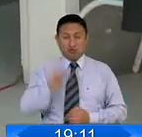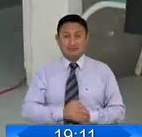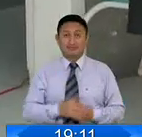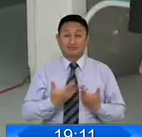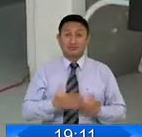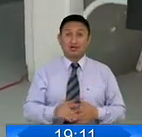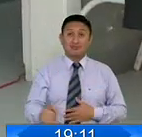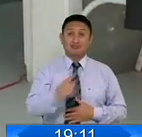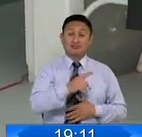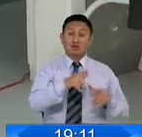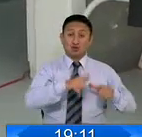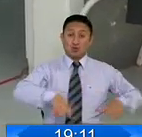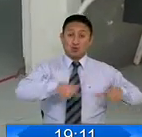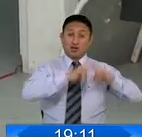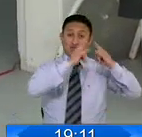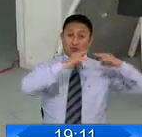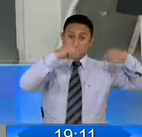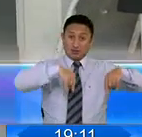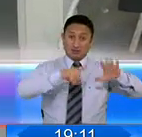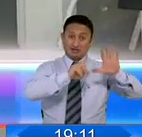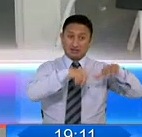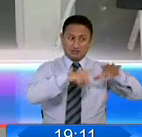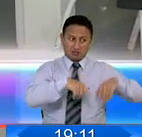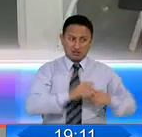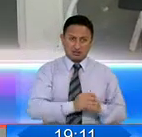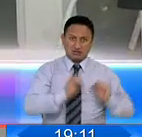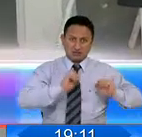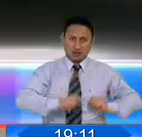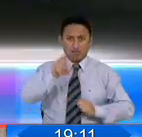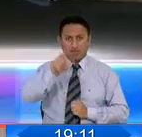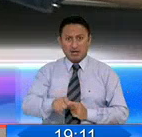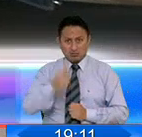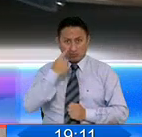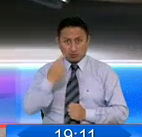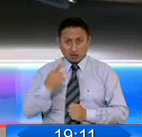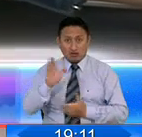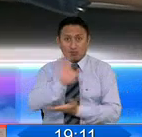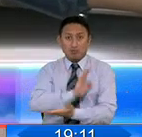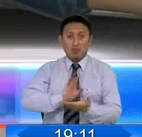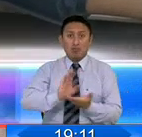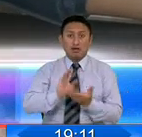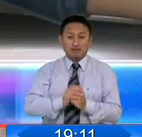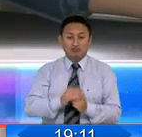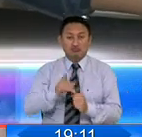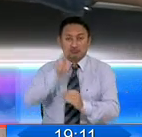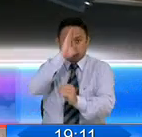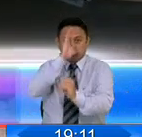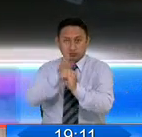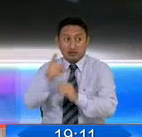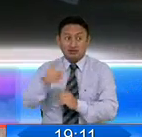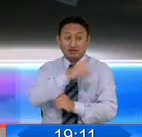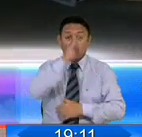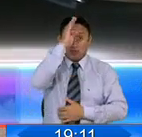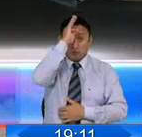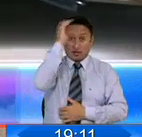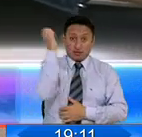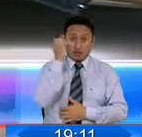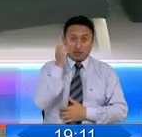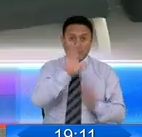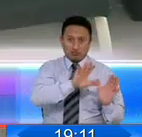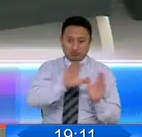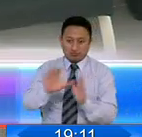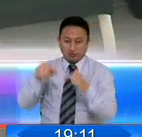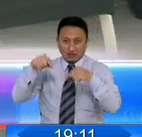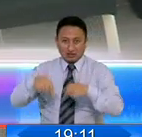estos puntos de atención vienen trabajando en la detección del virus desde los barrios, con el fin de descongestionar el área de emergencia COVID del sistema